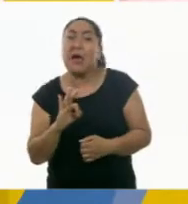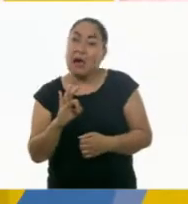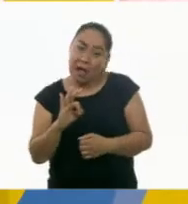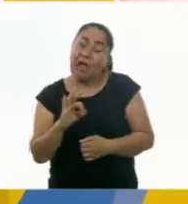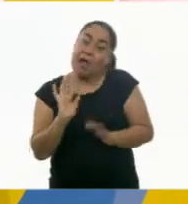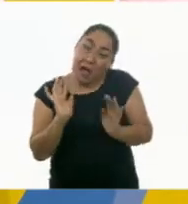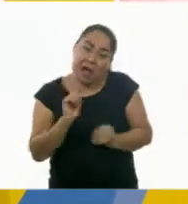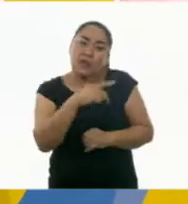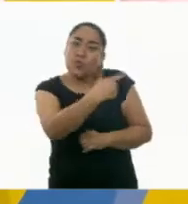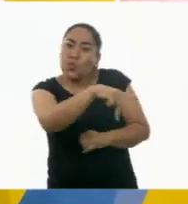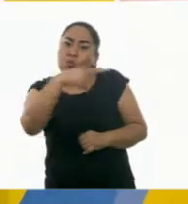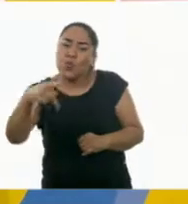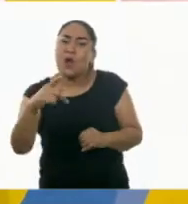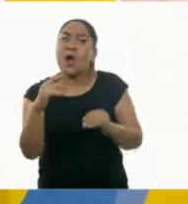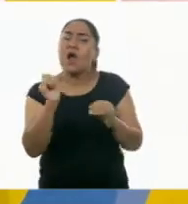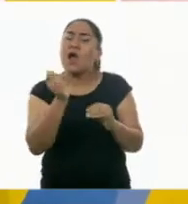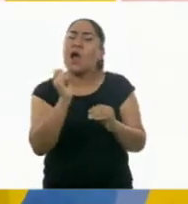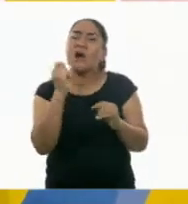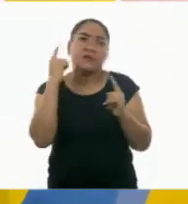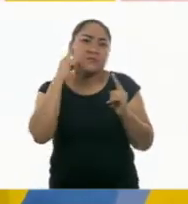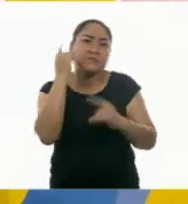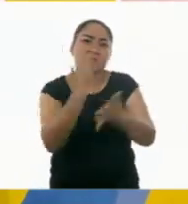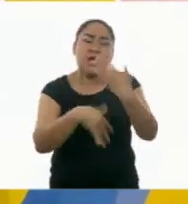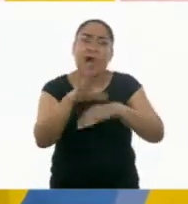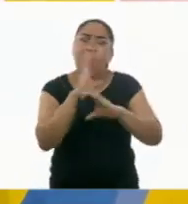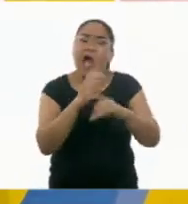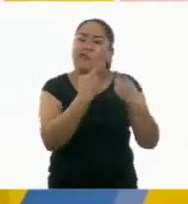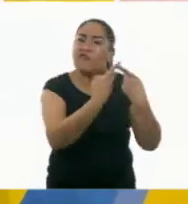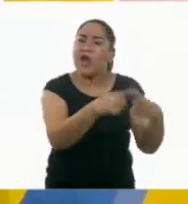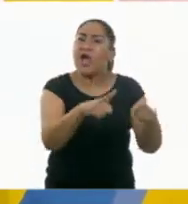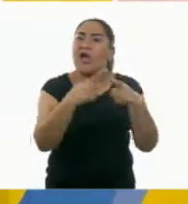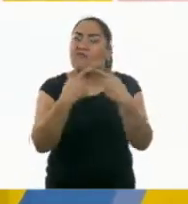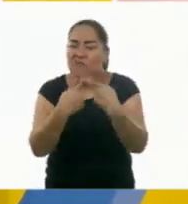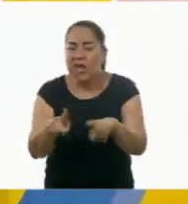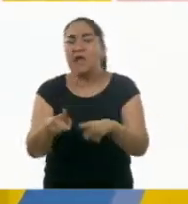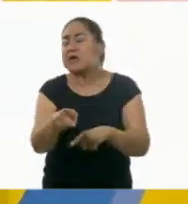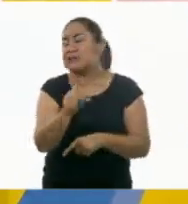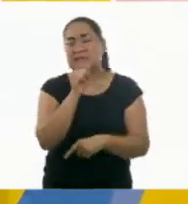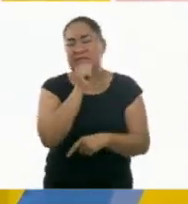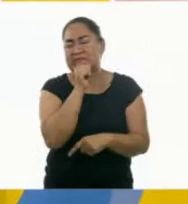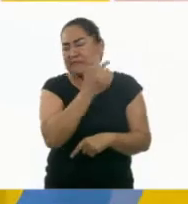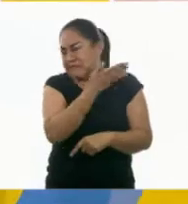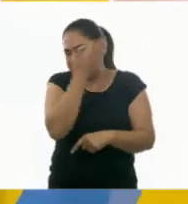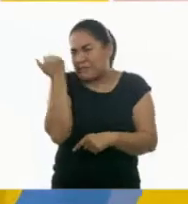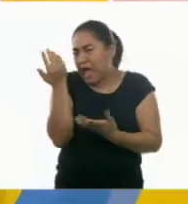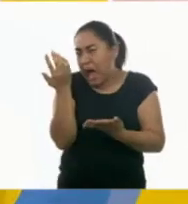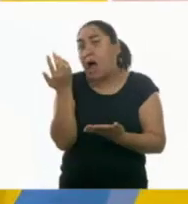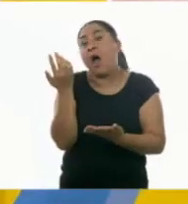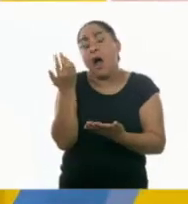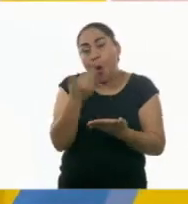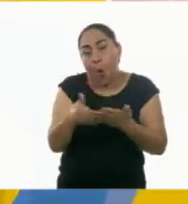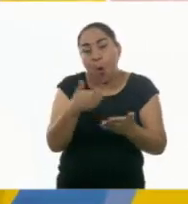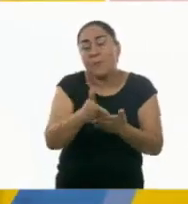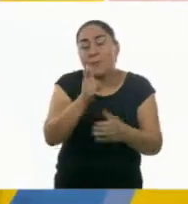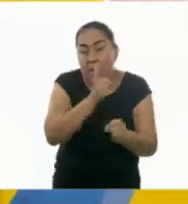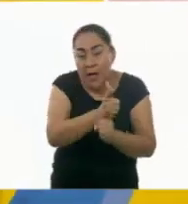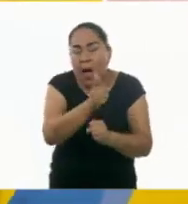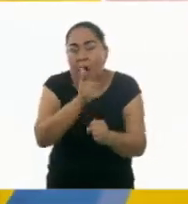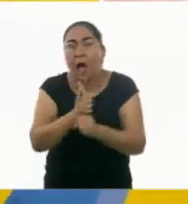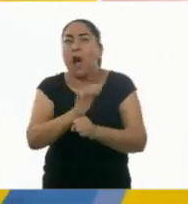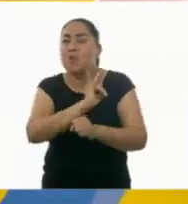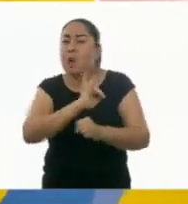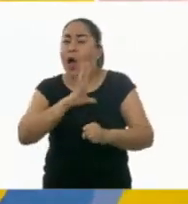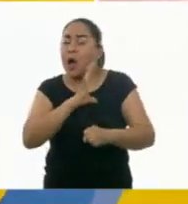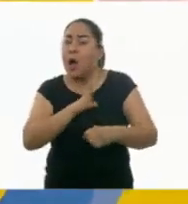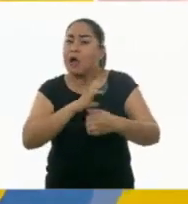conocer canciones diferentes que no conocíamos. Y ahora que ya sabes cómo analizar una canción, seguramente hasta te vas a dar cuenta si tiene